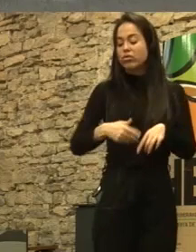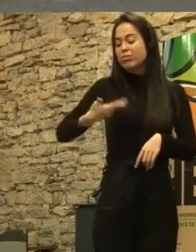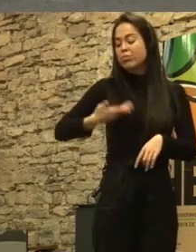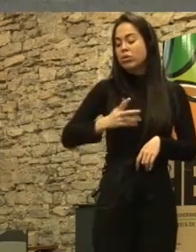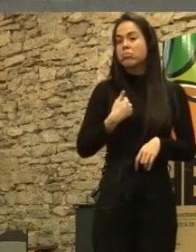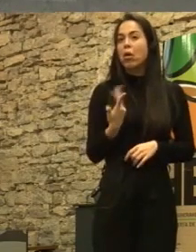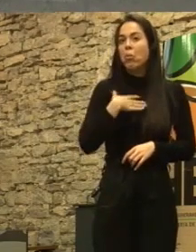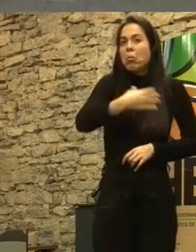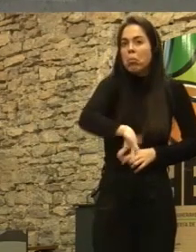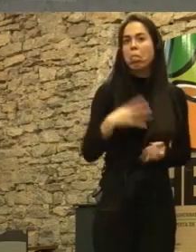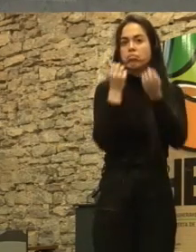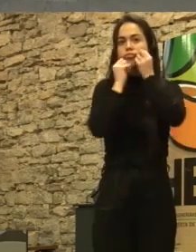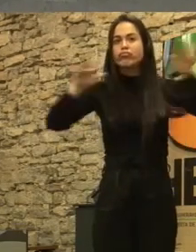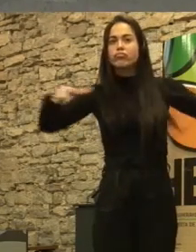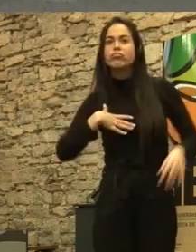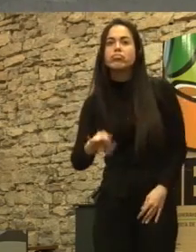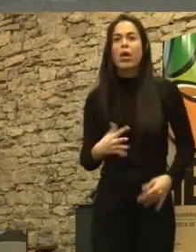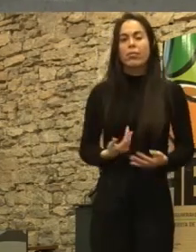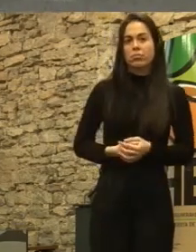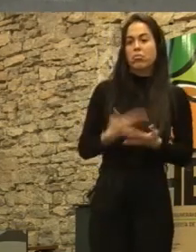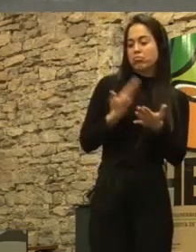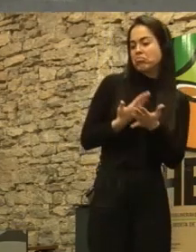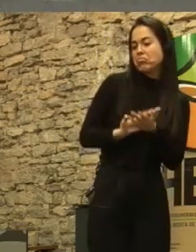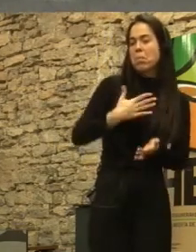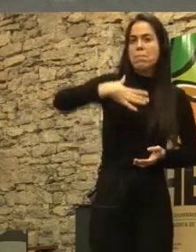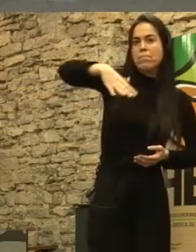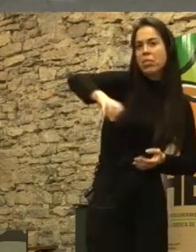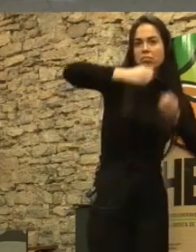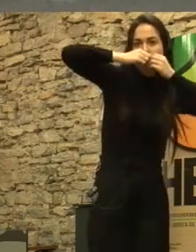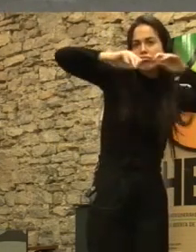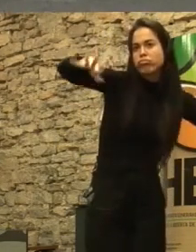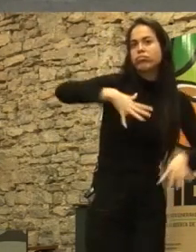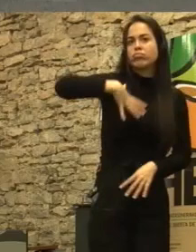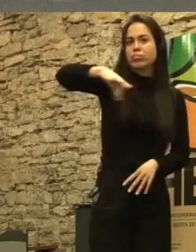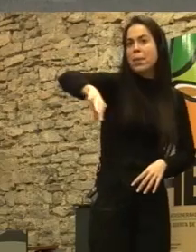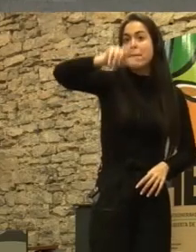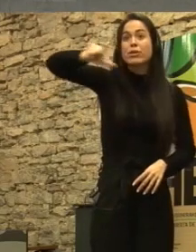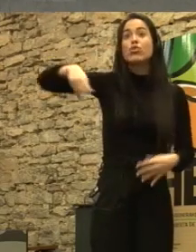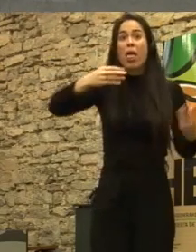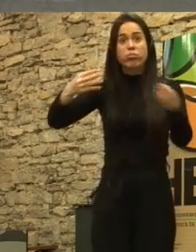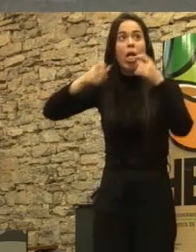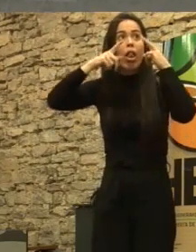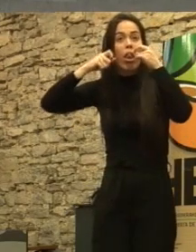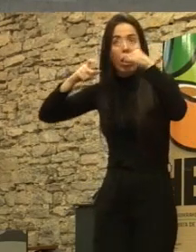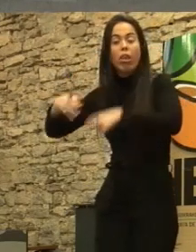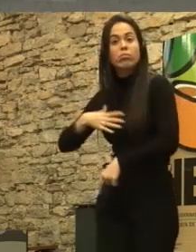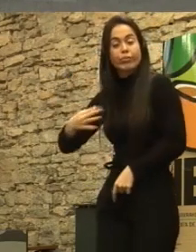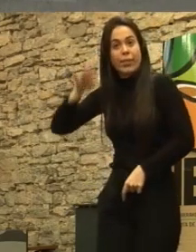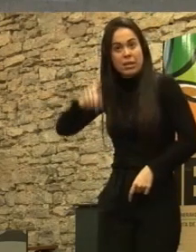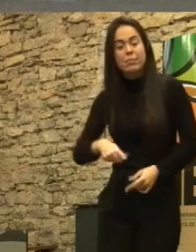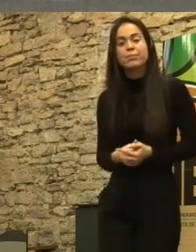que sea, la puedes documentar, la puedes difundir y tienes la posibilidad de que llegue a mucha gente. Esto tampoco es como solución de nada,